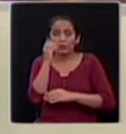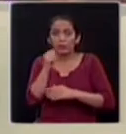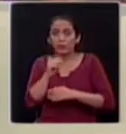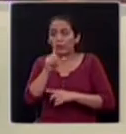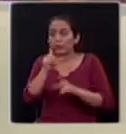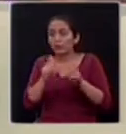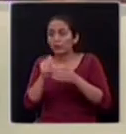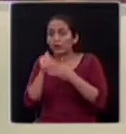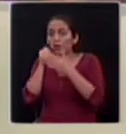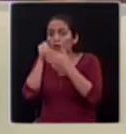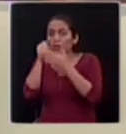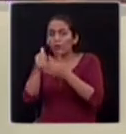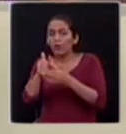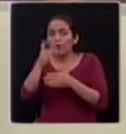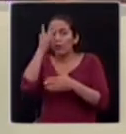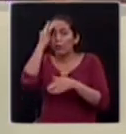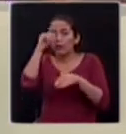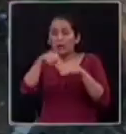agua subterránea.